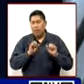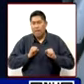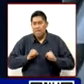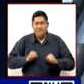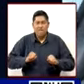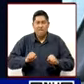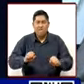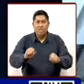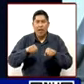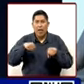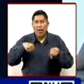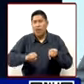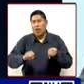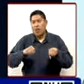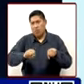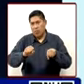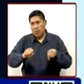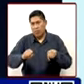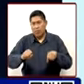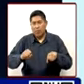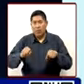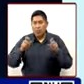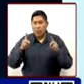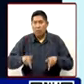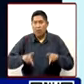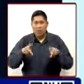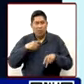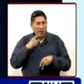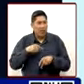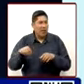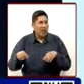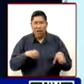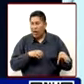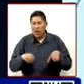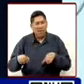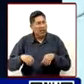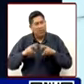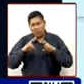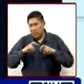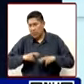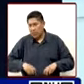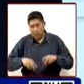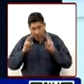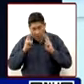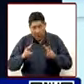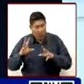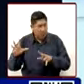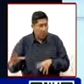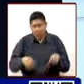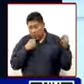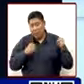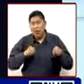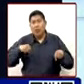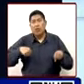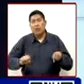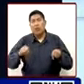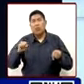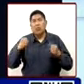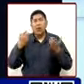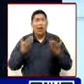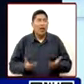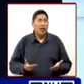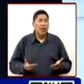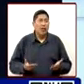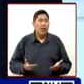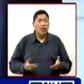la motocicleta. Sí. Ahí sospechosos, yo diría los autores ya del hecho, porque se los está viendo llevarse la motocicleta. Claro. Aquí